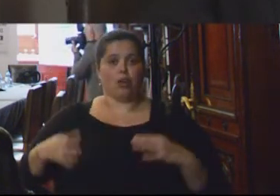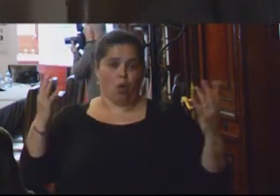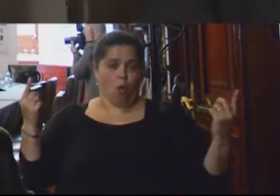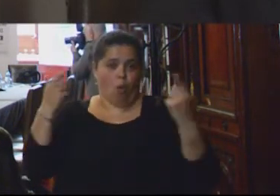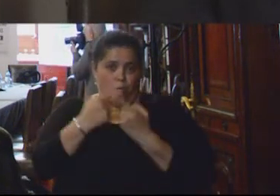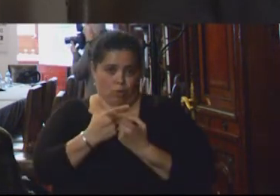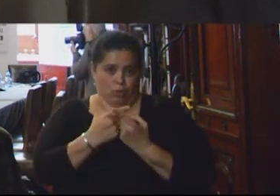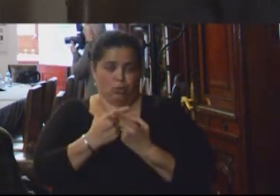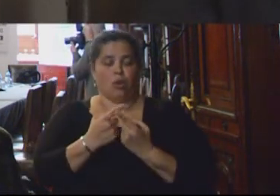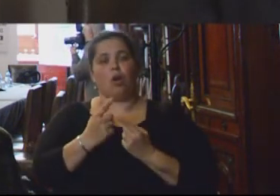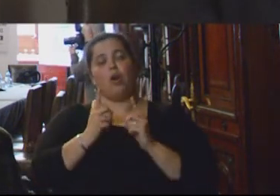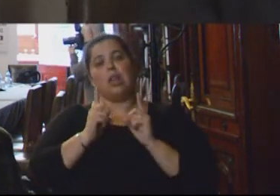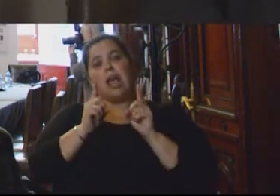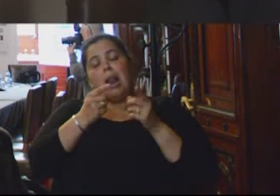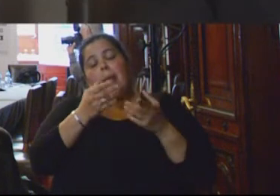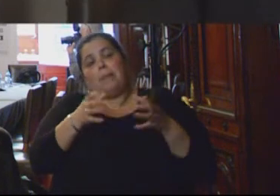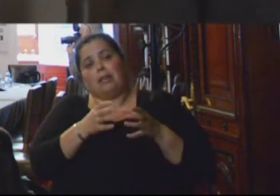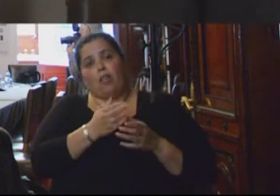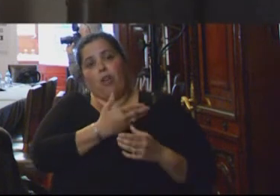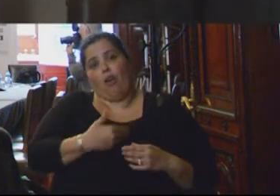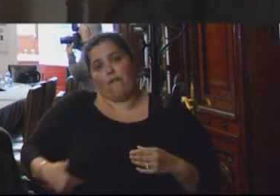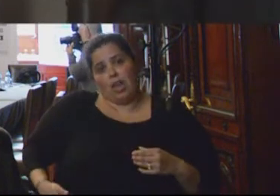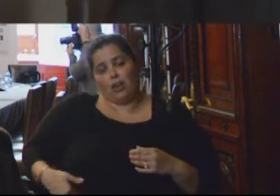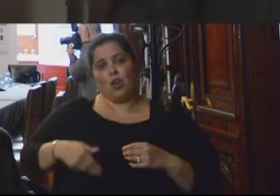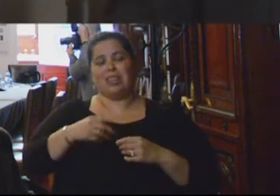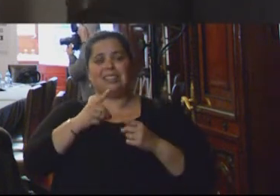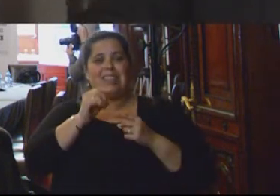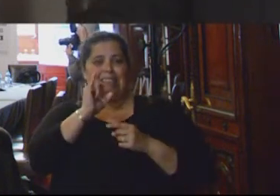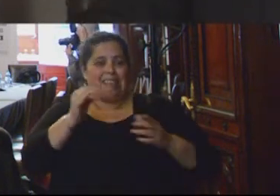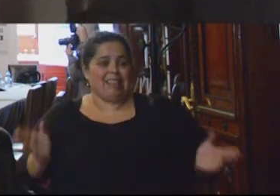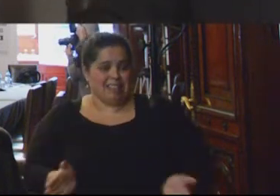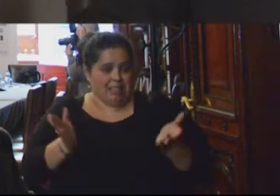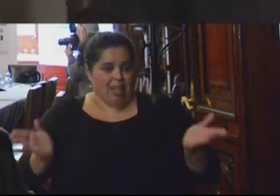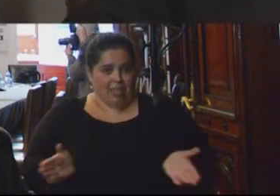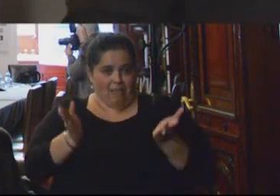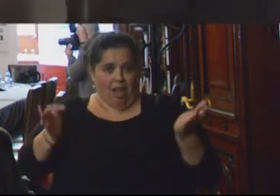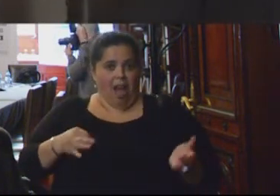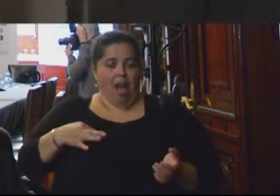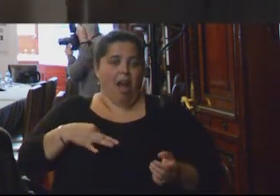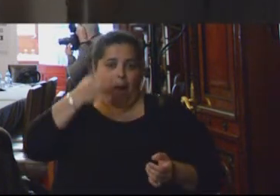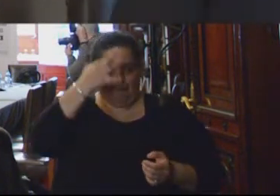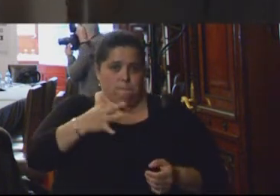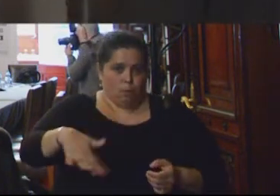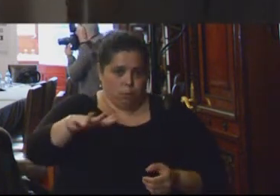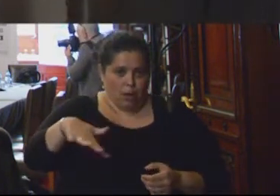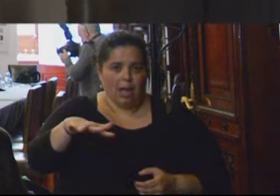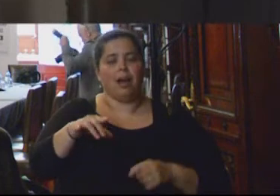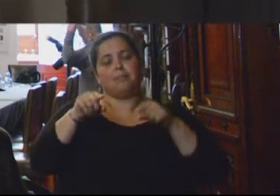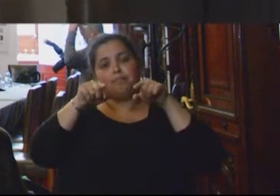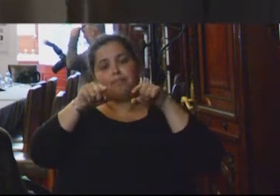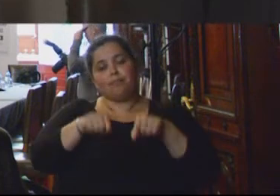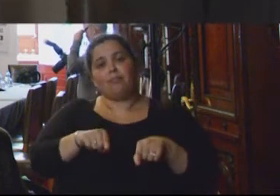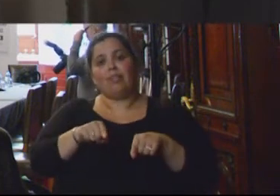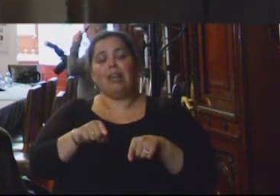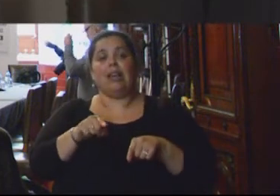el partido de gobierno es Iniciativa Popular. Son unas estructuras grotescas de una democracia